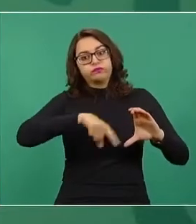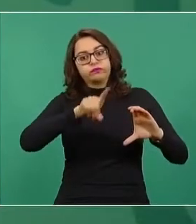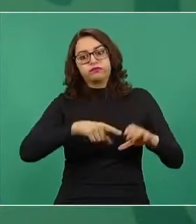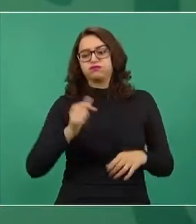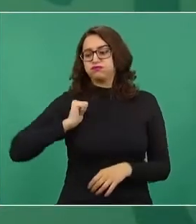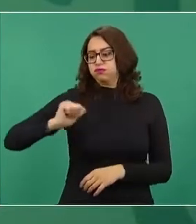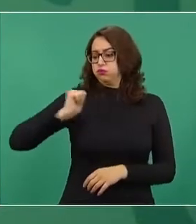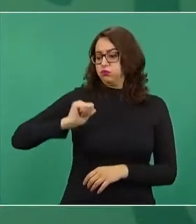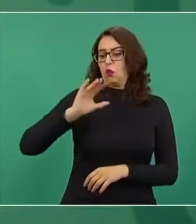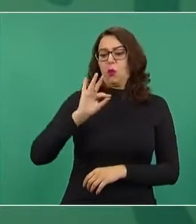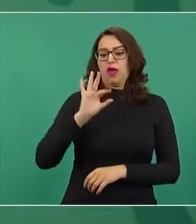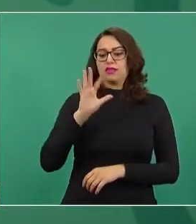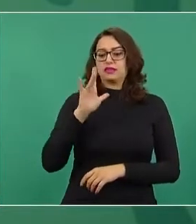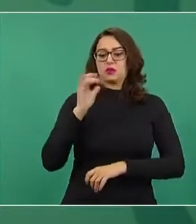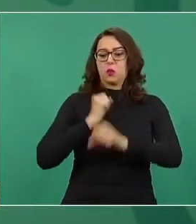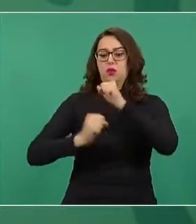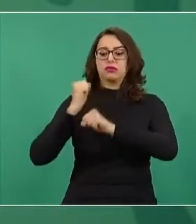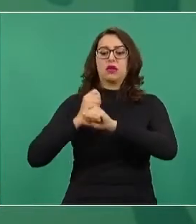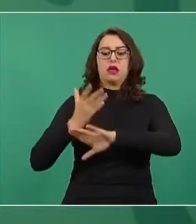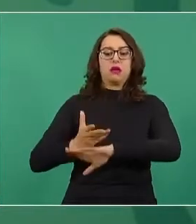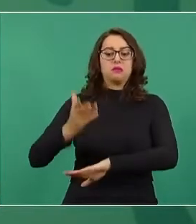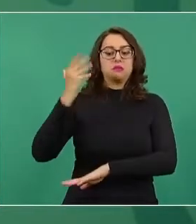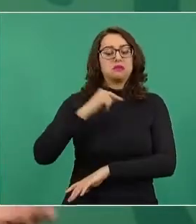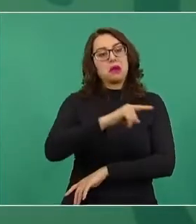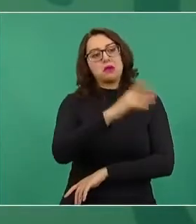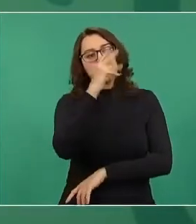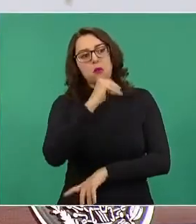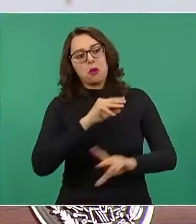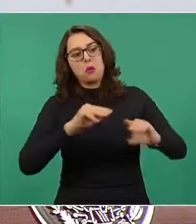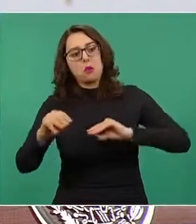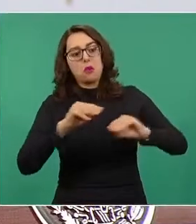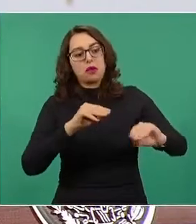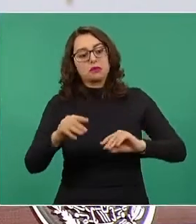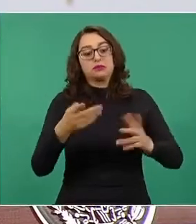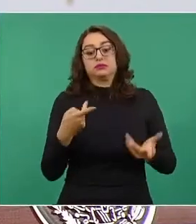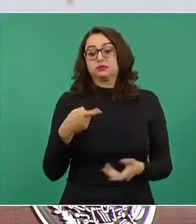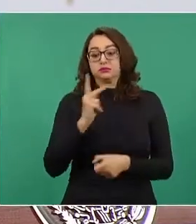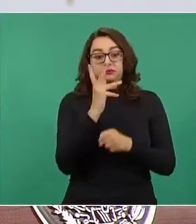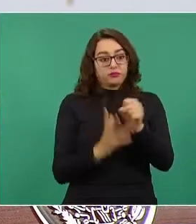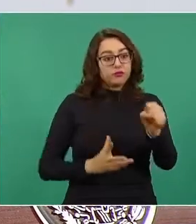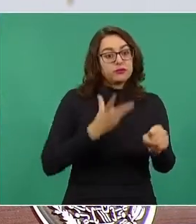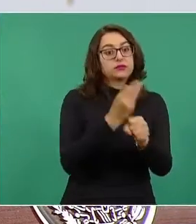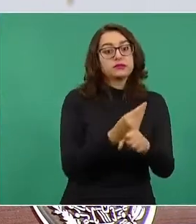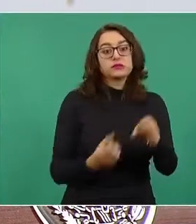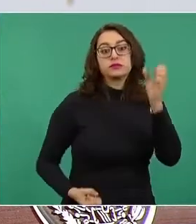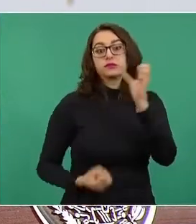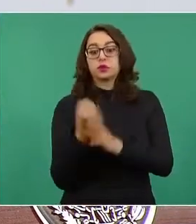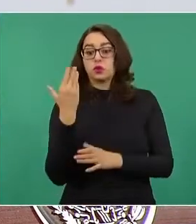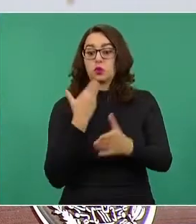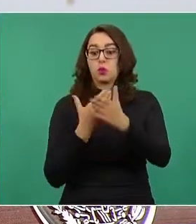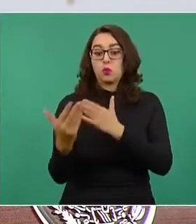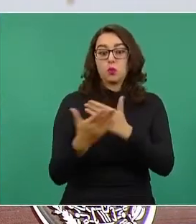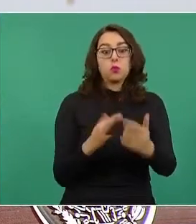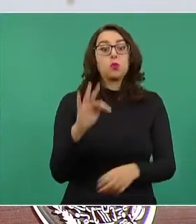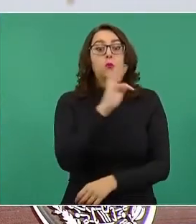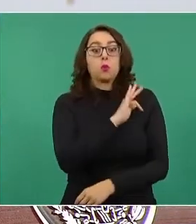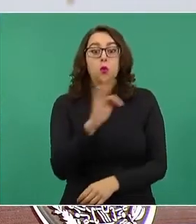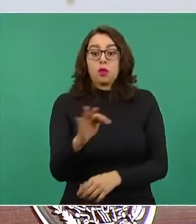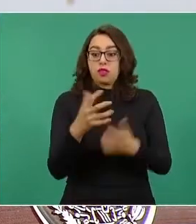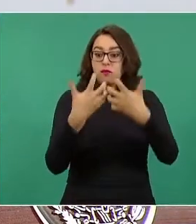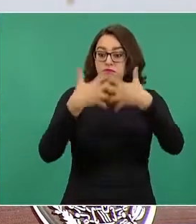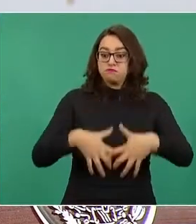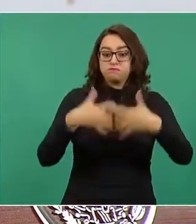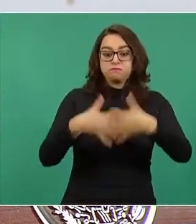nada más el equipo, modernizándolas, tenemos más energía limpia